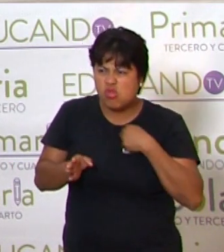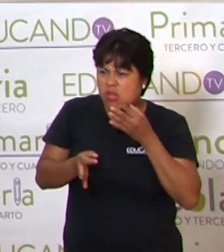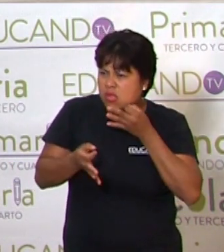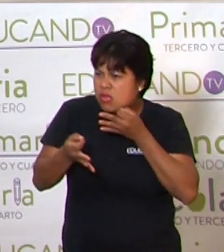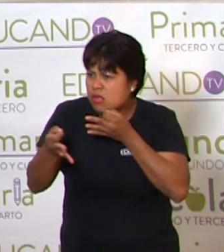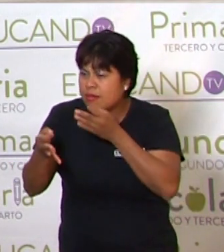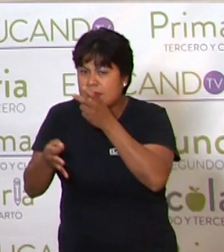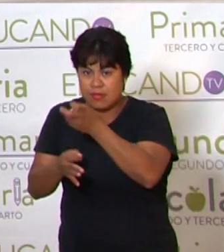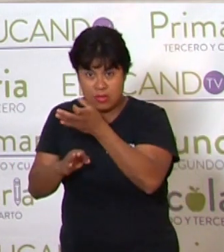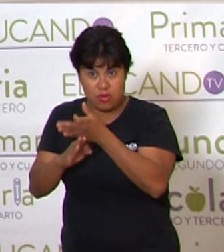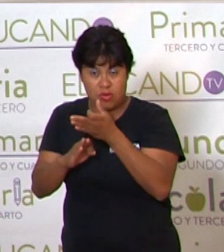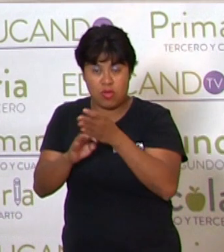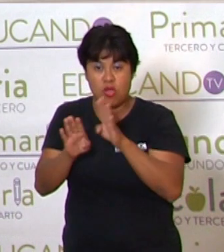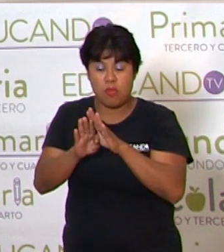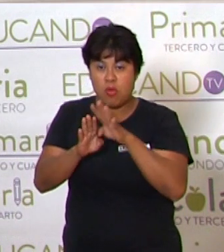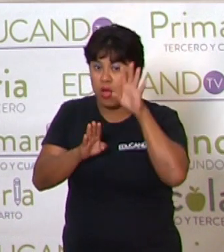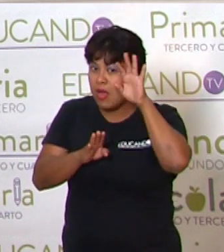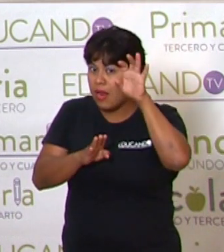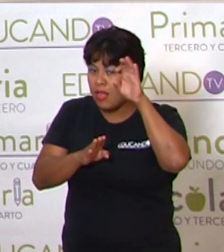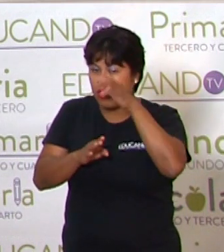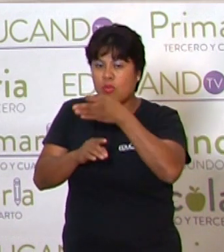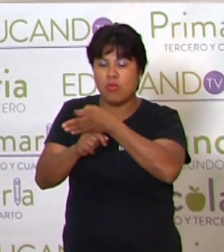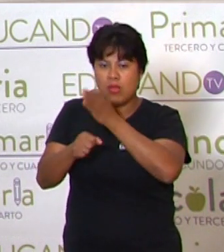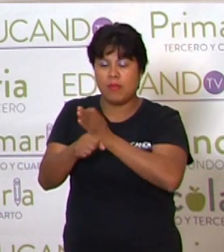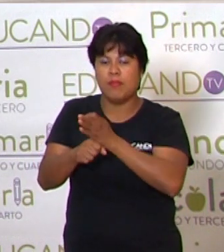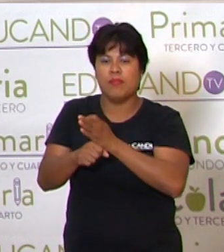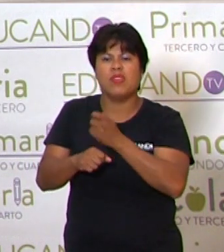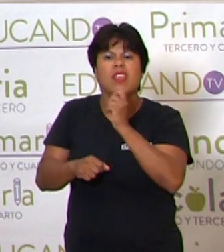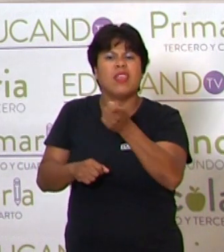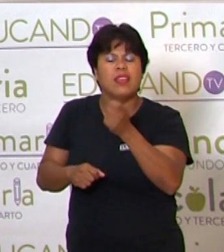mi análisis de esta caricatura es que